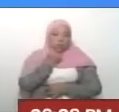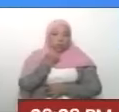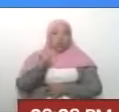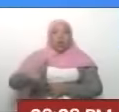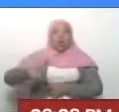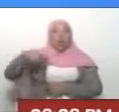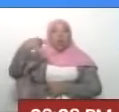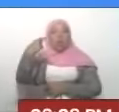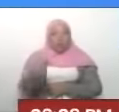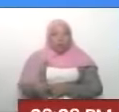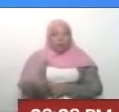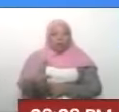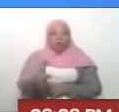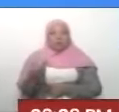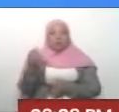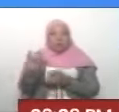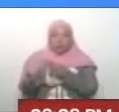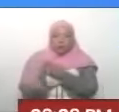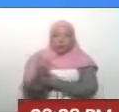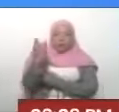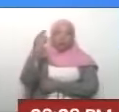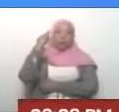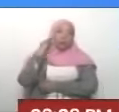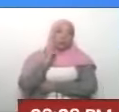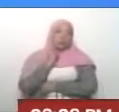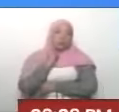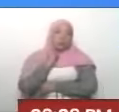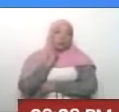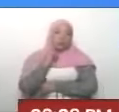Luego vino la traición a Bolívar.